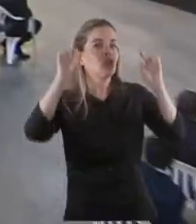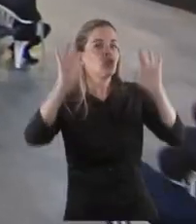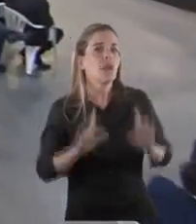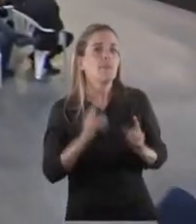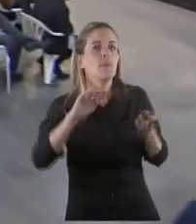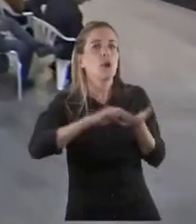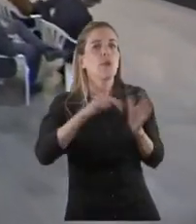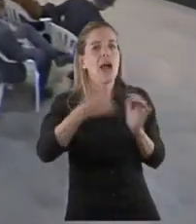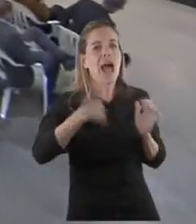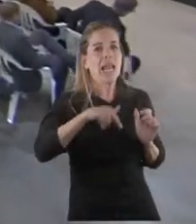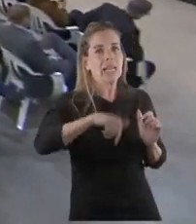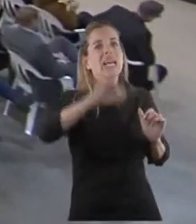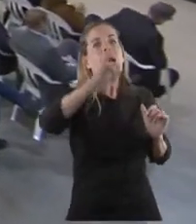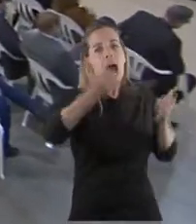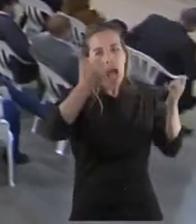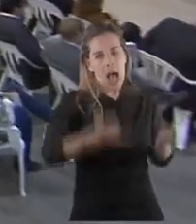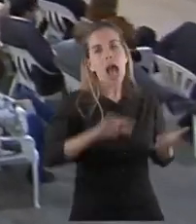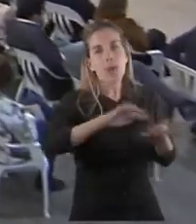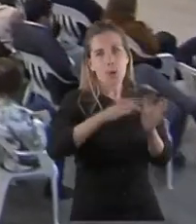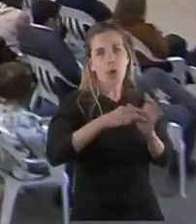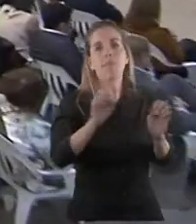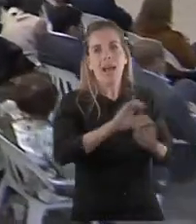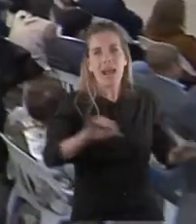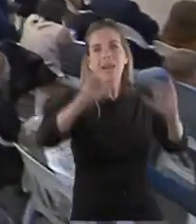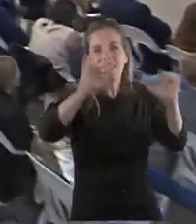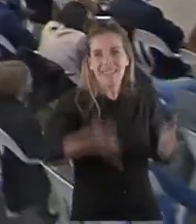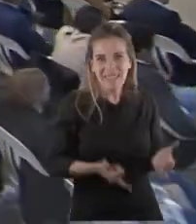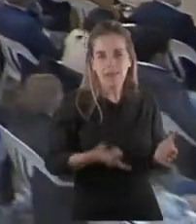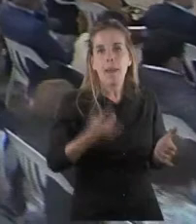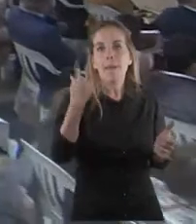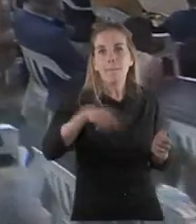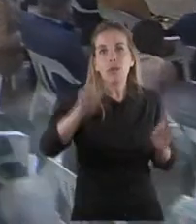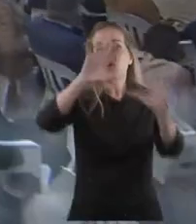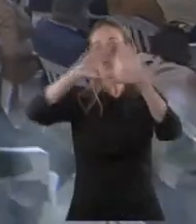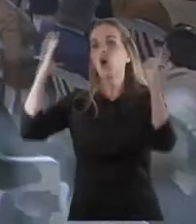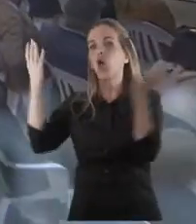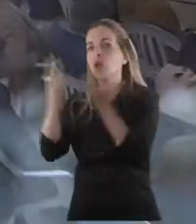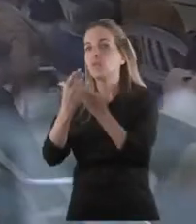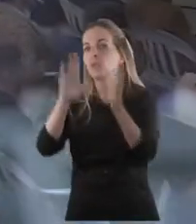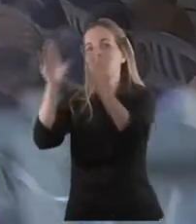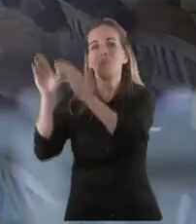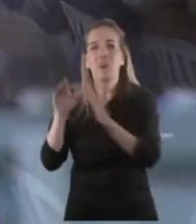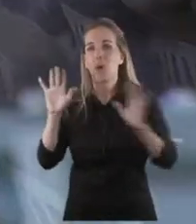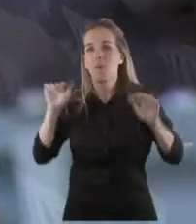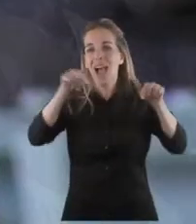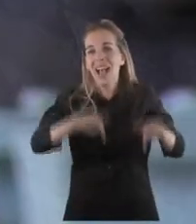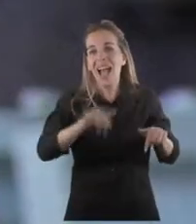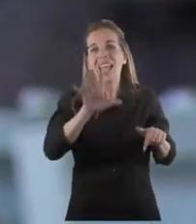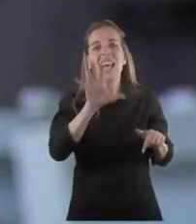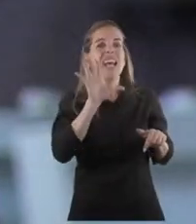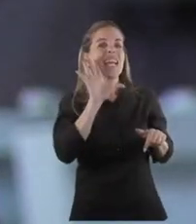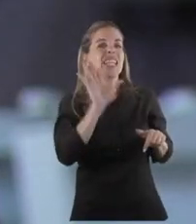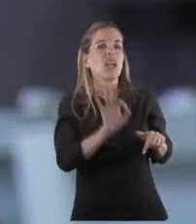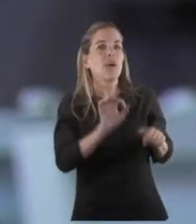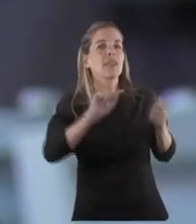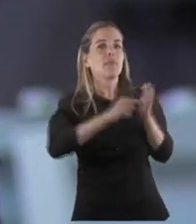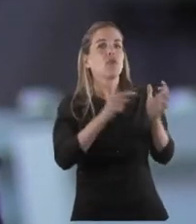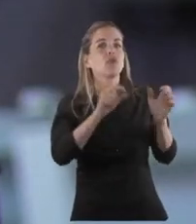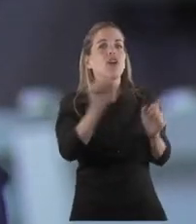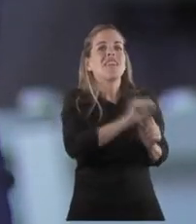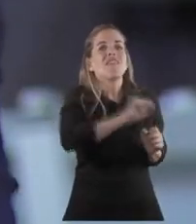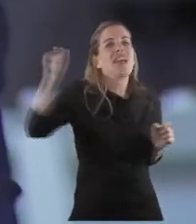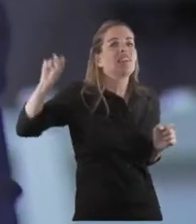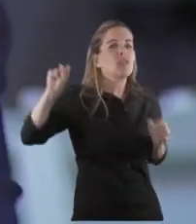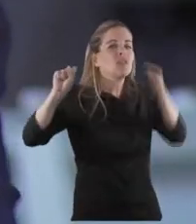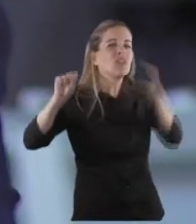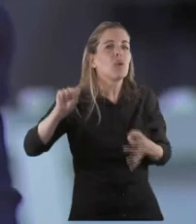En Argentina se ha potenciado. Si la Argentina tiene 50 puntos de inflación, debe haber 10 o 12 puntos que se